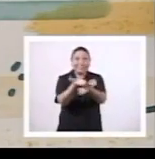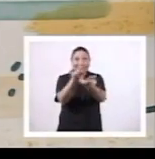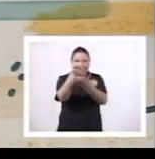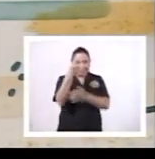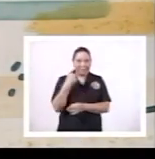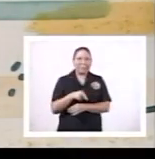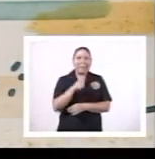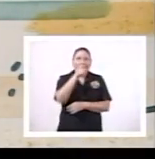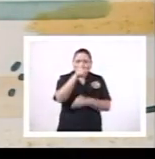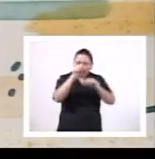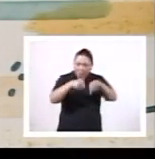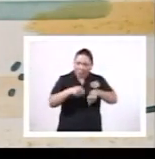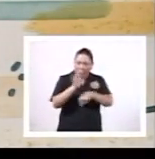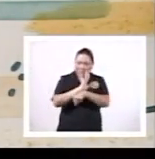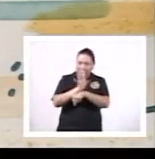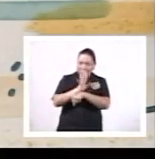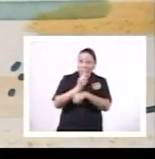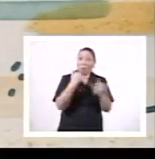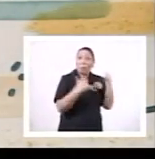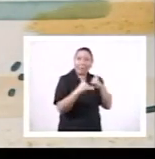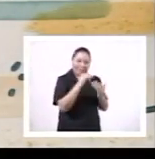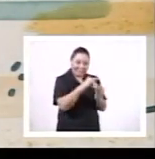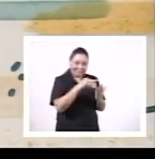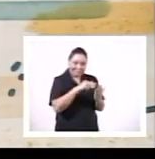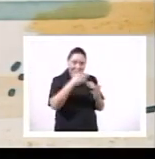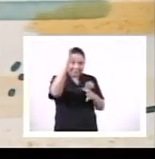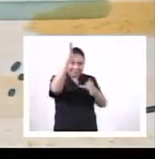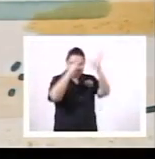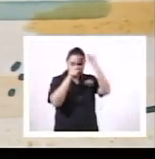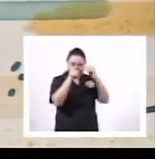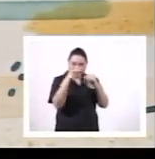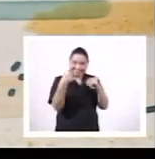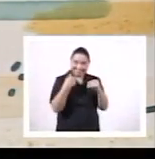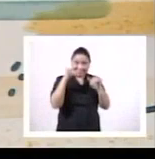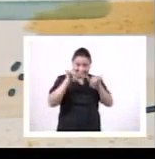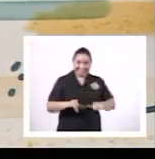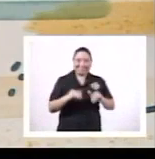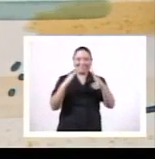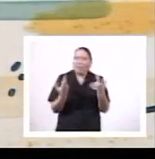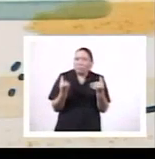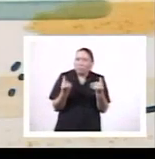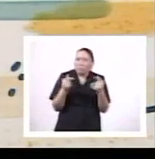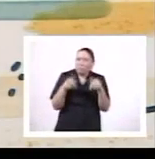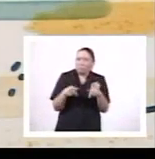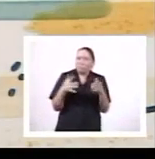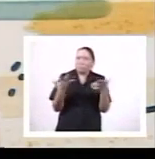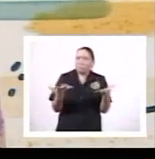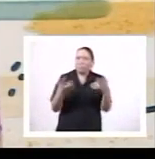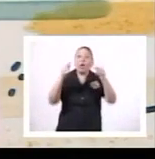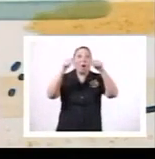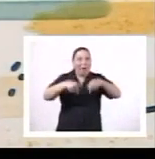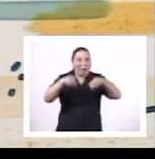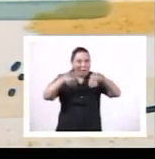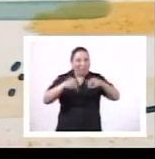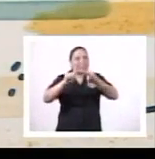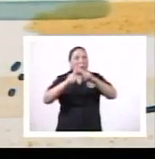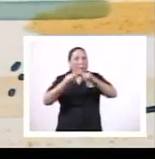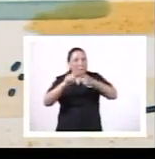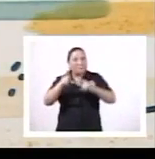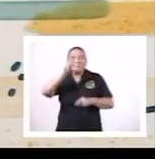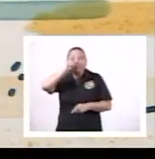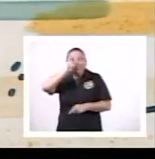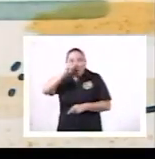La idea es que podamos jugar, leer y aprender desde casa. ¿Qué haremos hoy? Hoy nuestro amigo el pollo nos